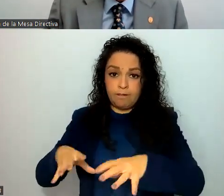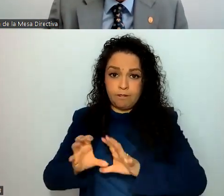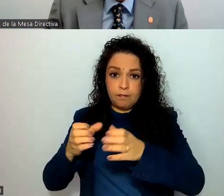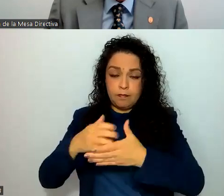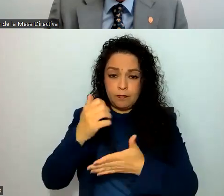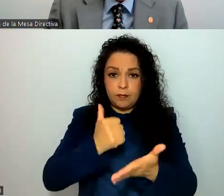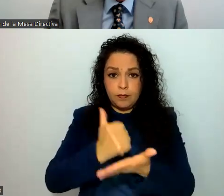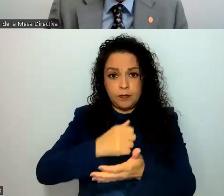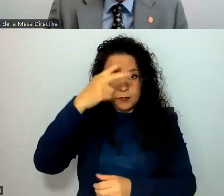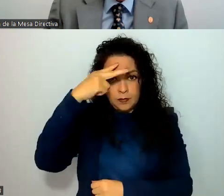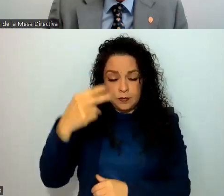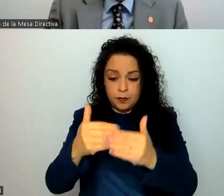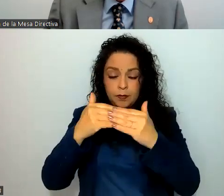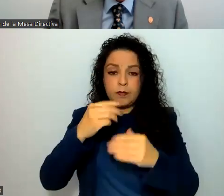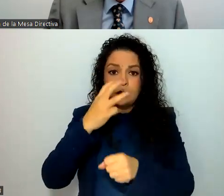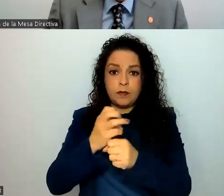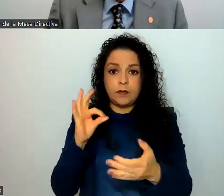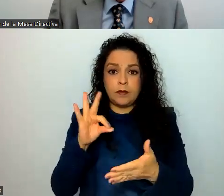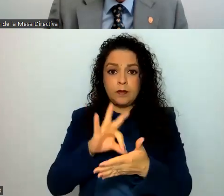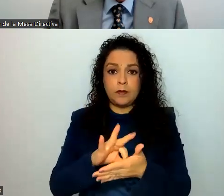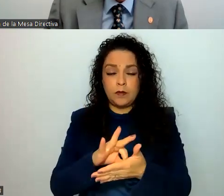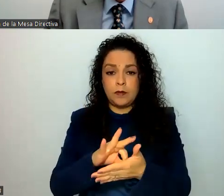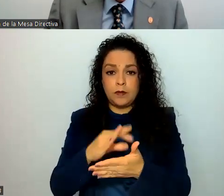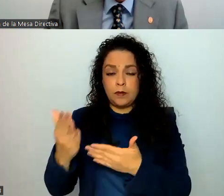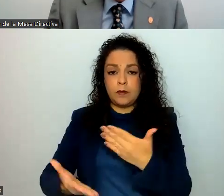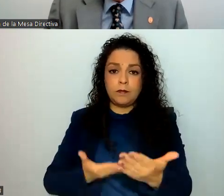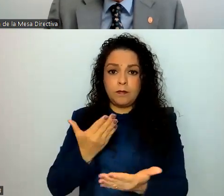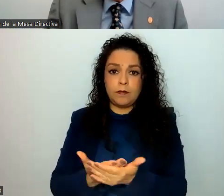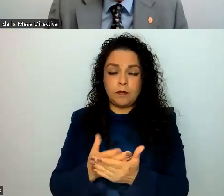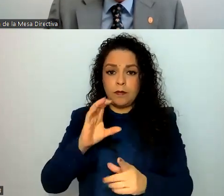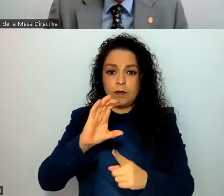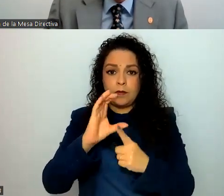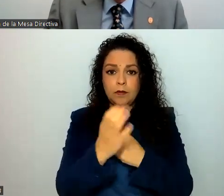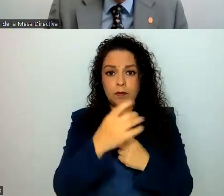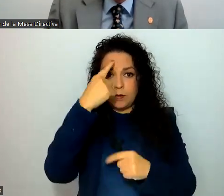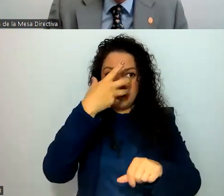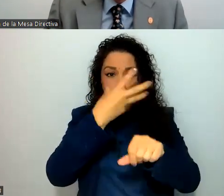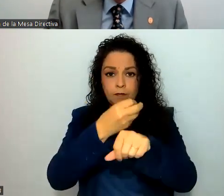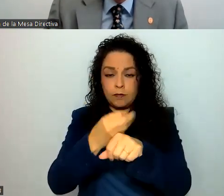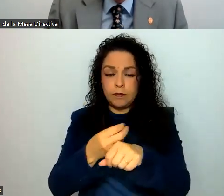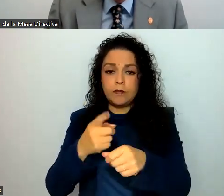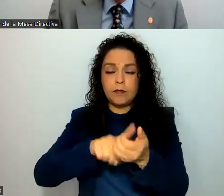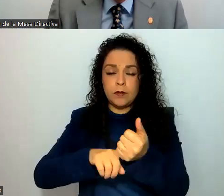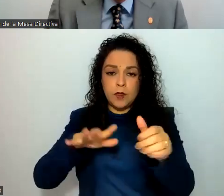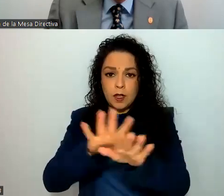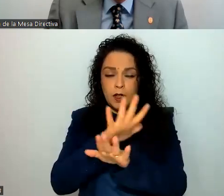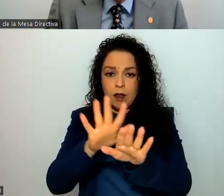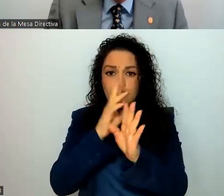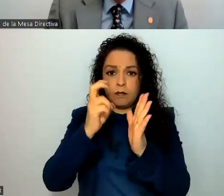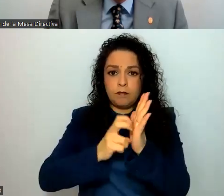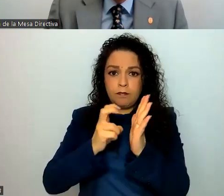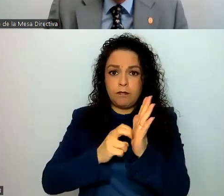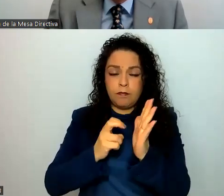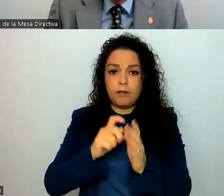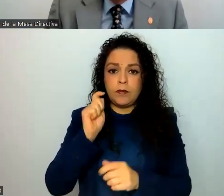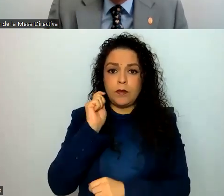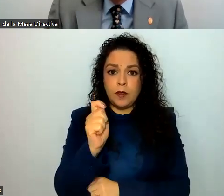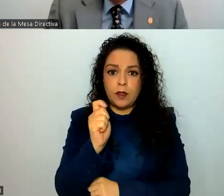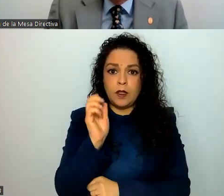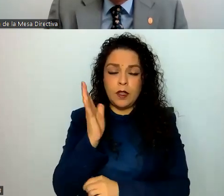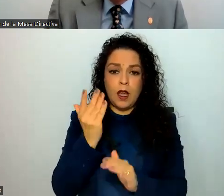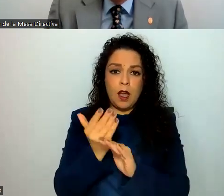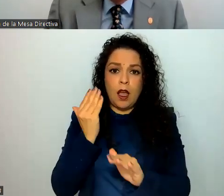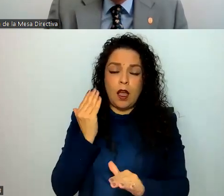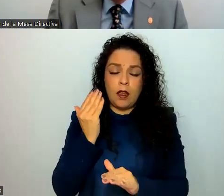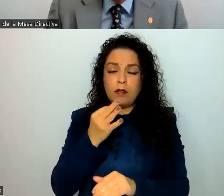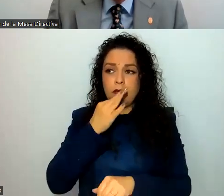Respecto del tercer punto de acuerdo del dictamen que presenta la Comisión de Reconstrucción en sentido positivo con modificaciones respecto del punto de acuerdo por el que se exhorta